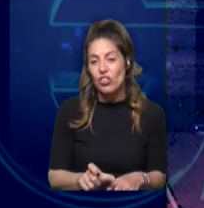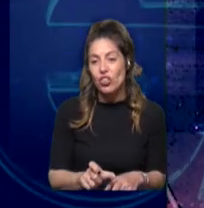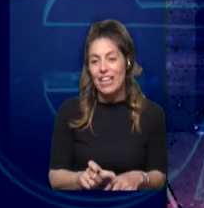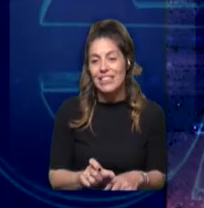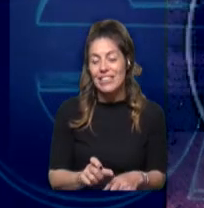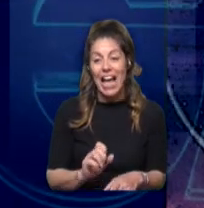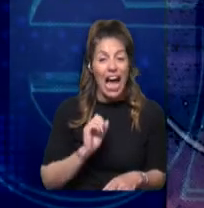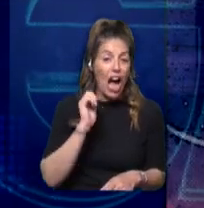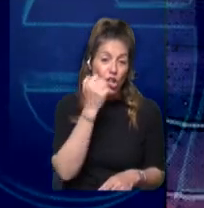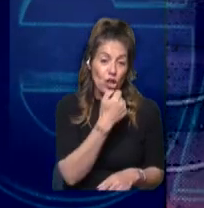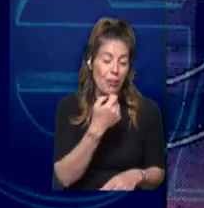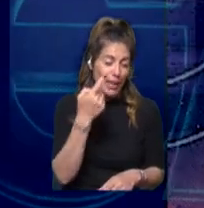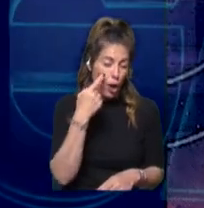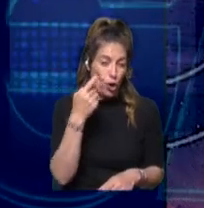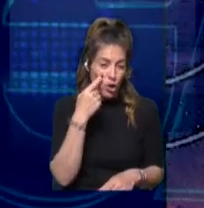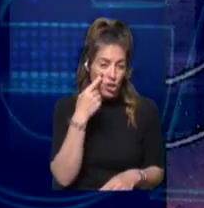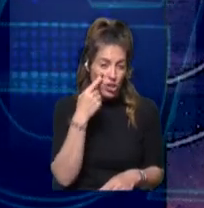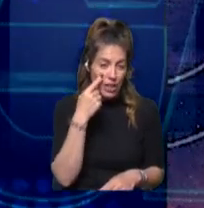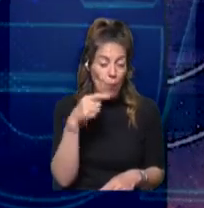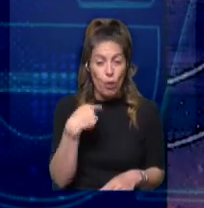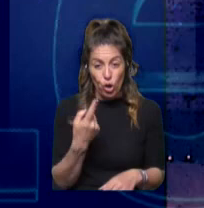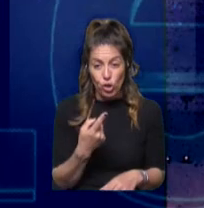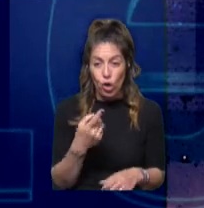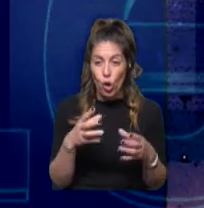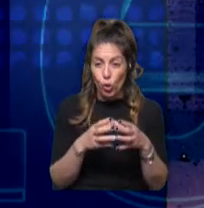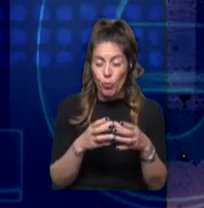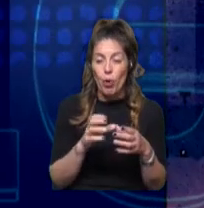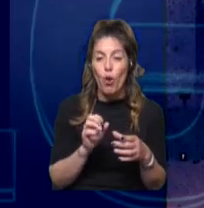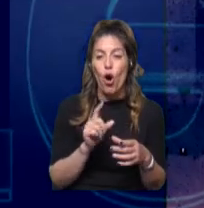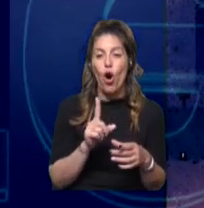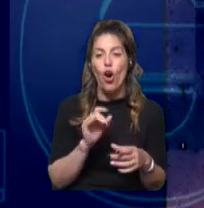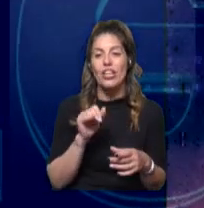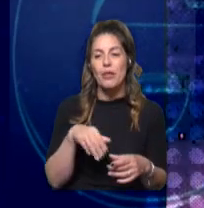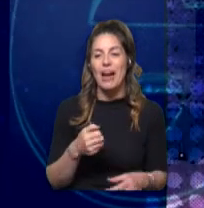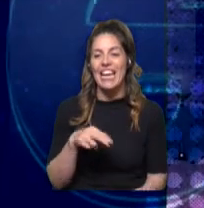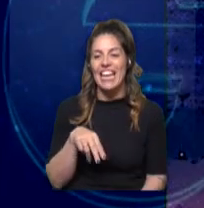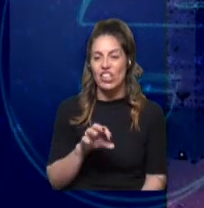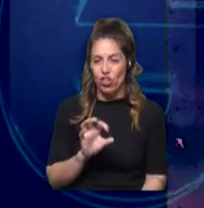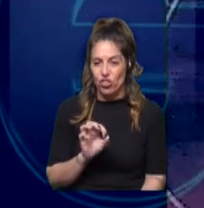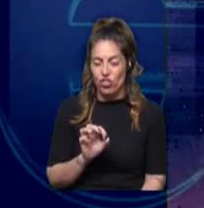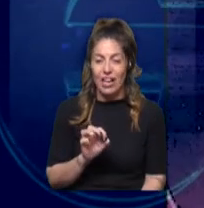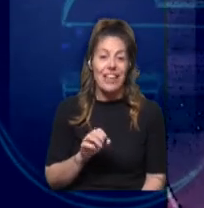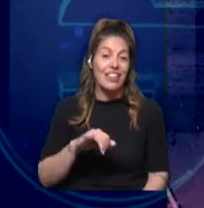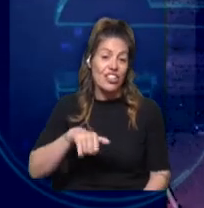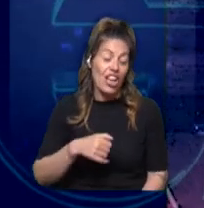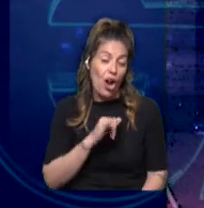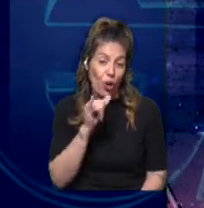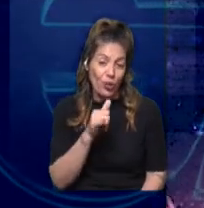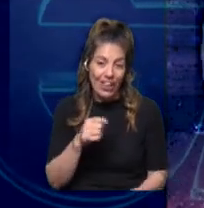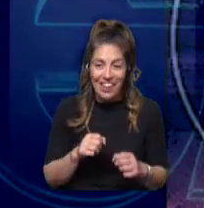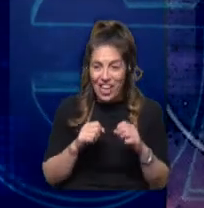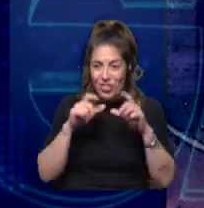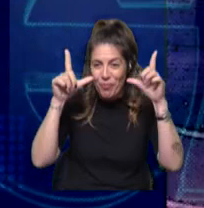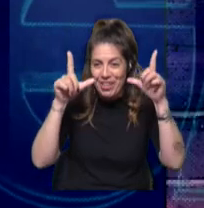conocido a través de los olimareños, por ejemplo. Así que, bueno, esa es mi... No, ya develé la sorpresa, pero bueno,